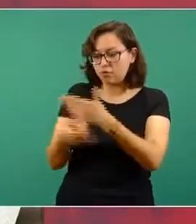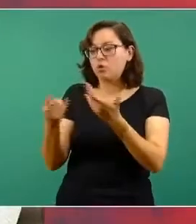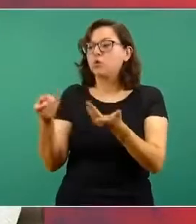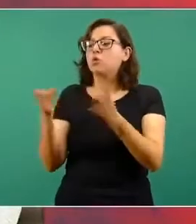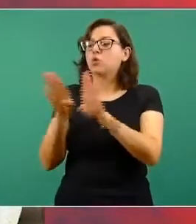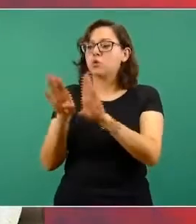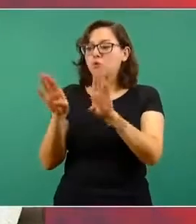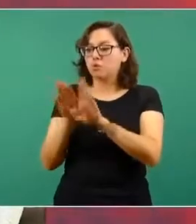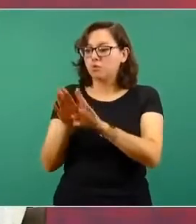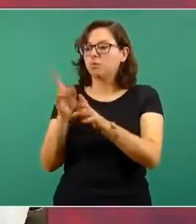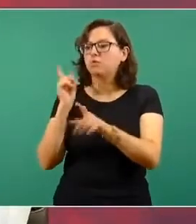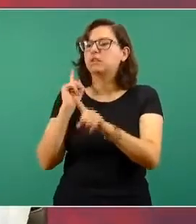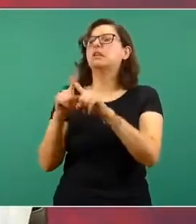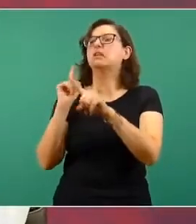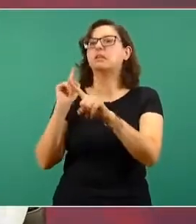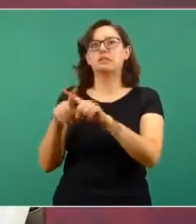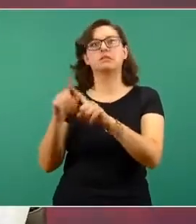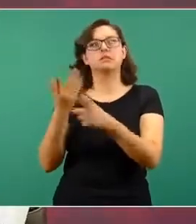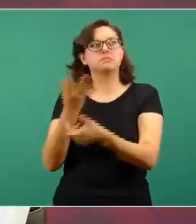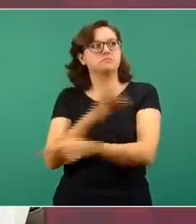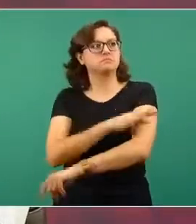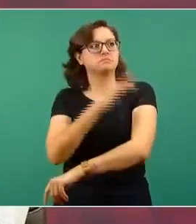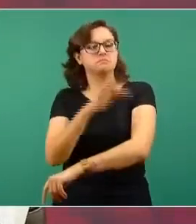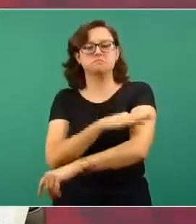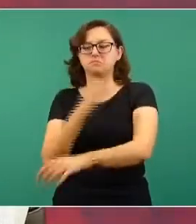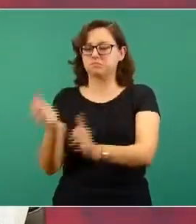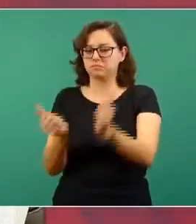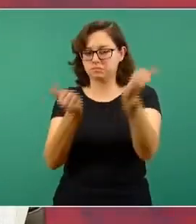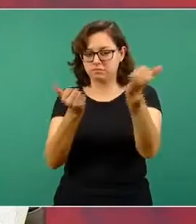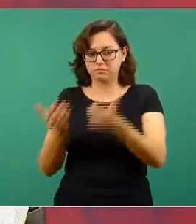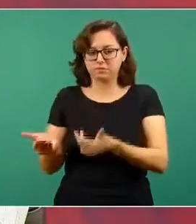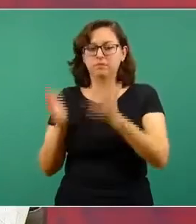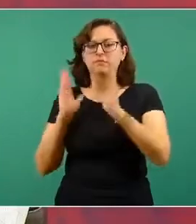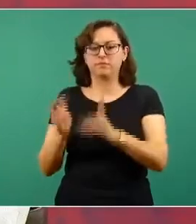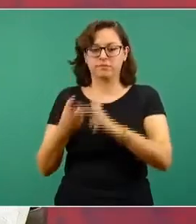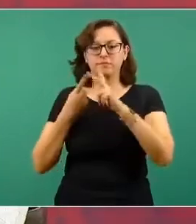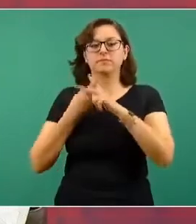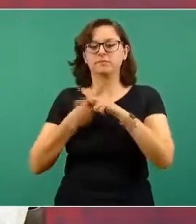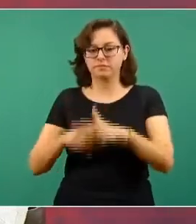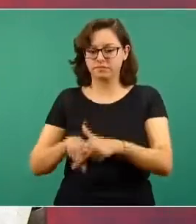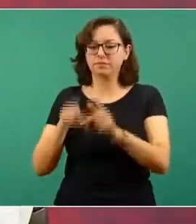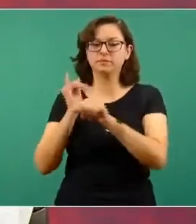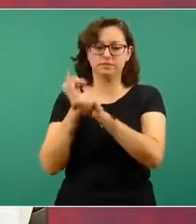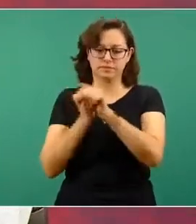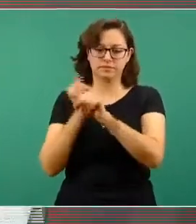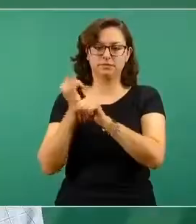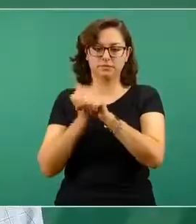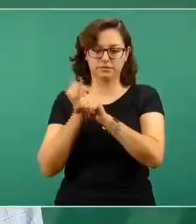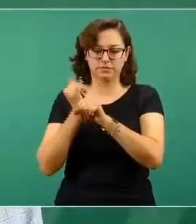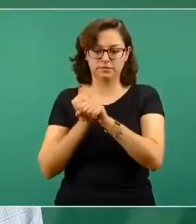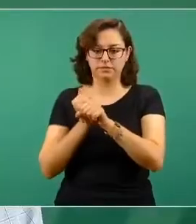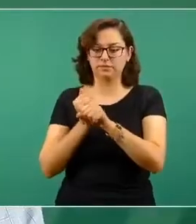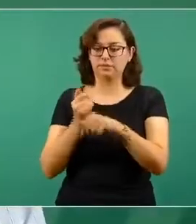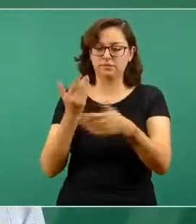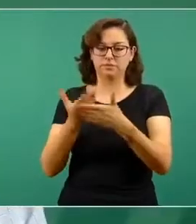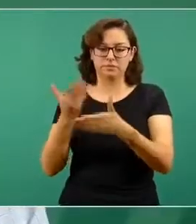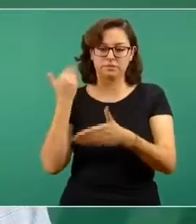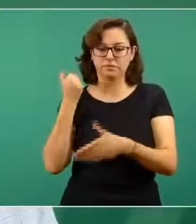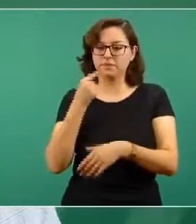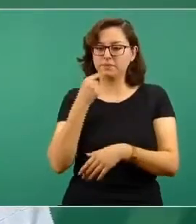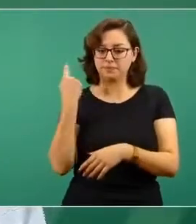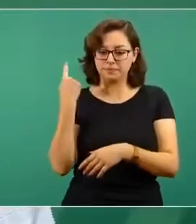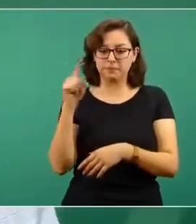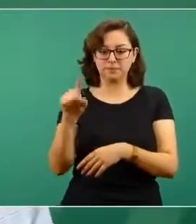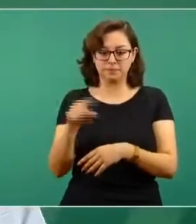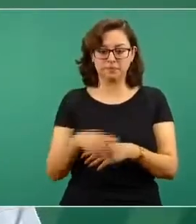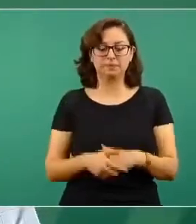manera conjunta en la investigación que se está llevando a cabo en torno a este evento que ha sido denunciado o a este